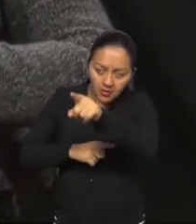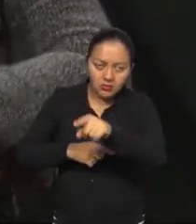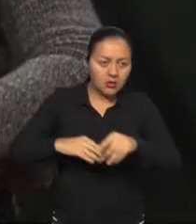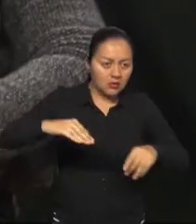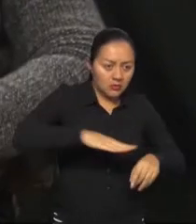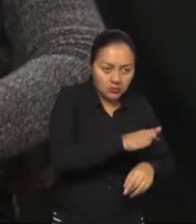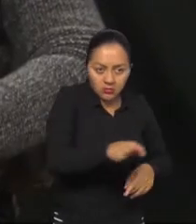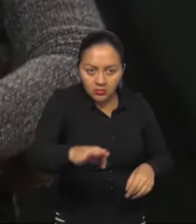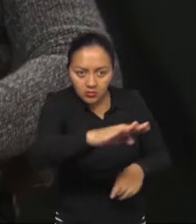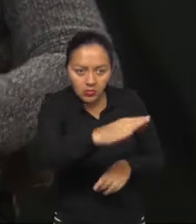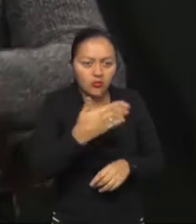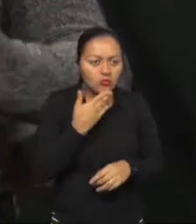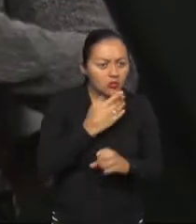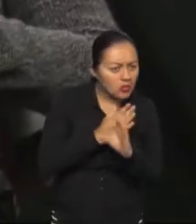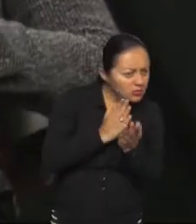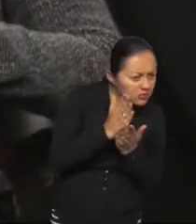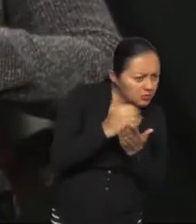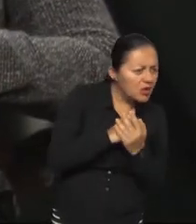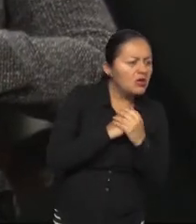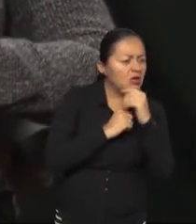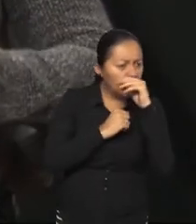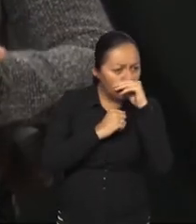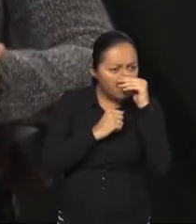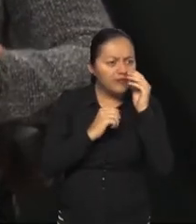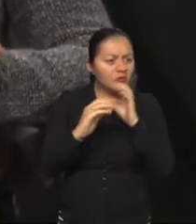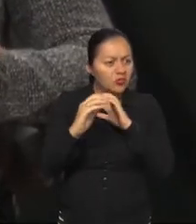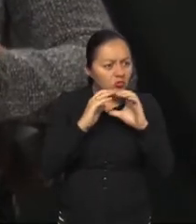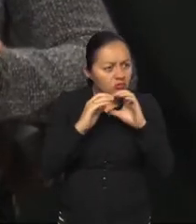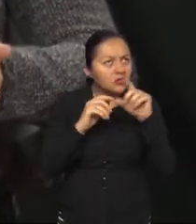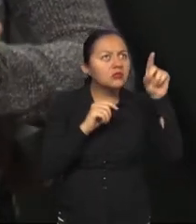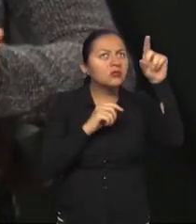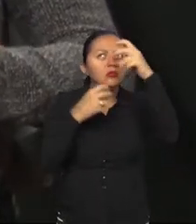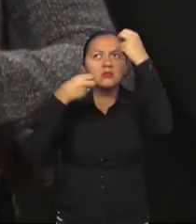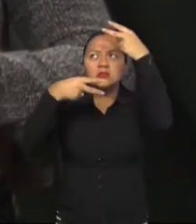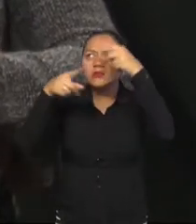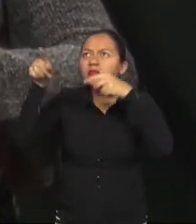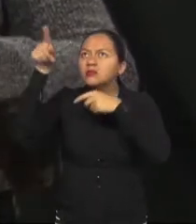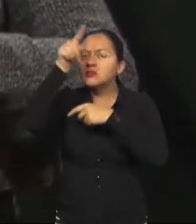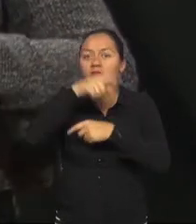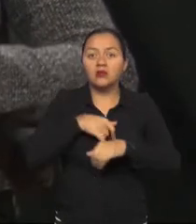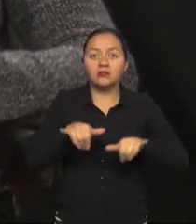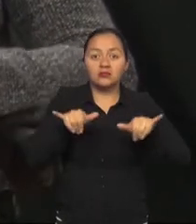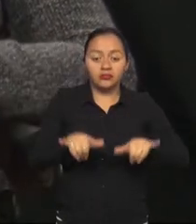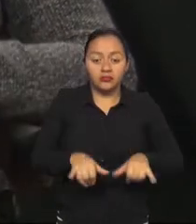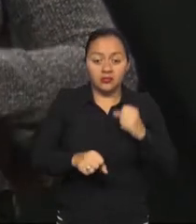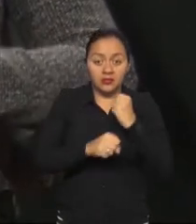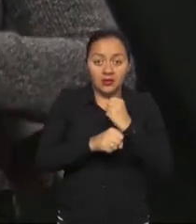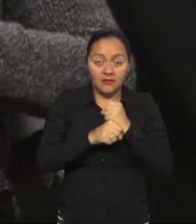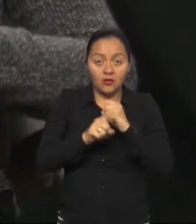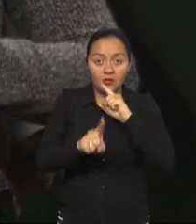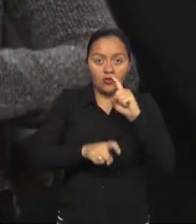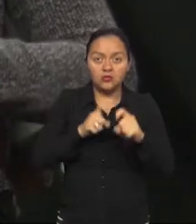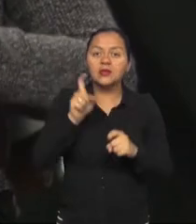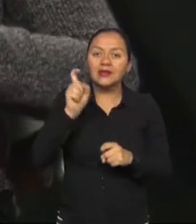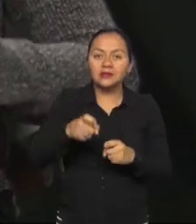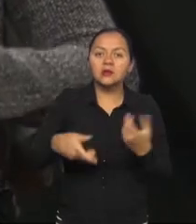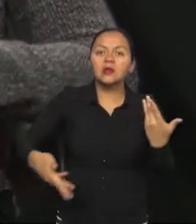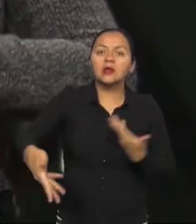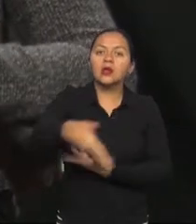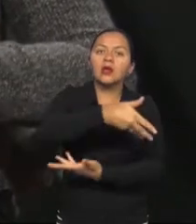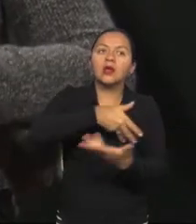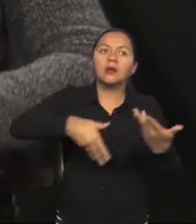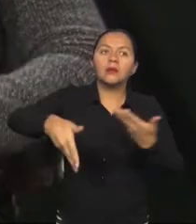movilizarme en un espacio donde realmente las horas que he permanecido tengo que